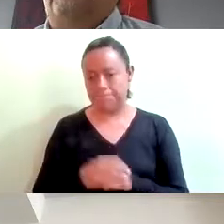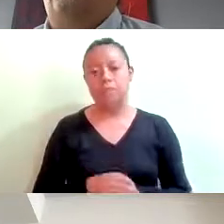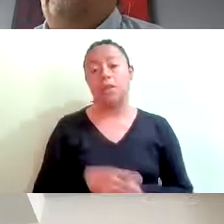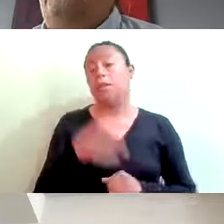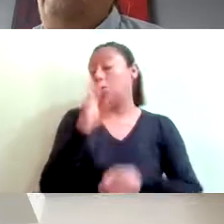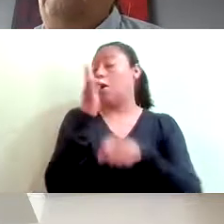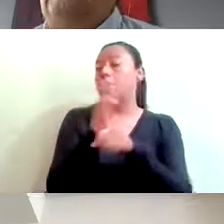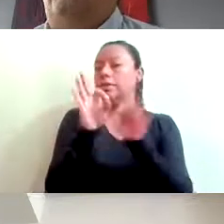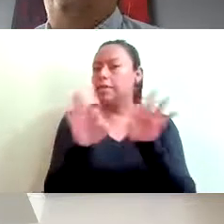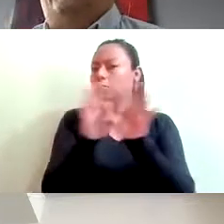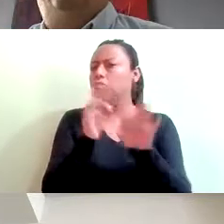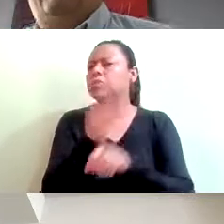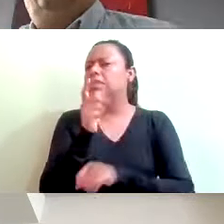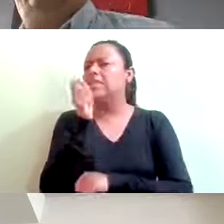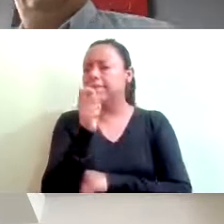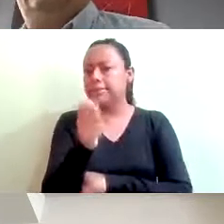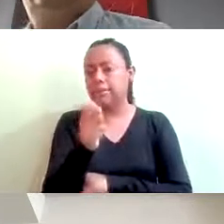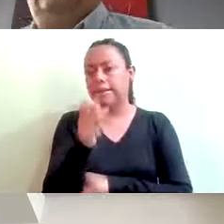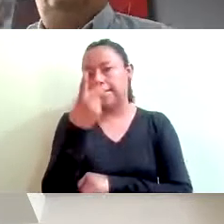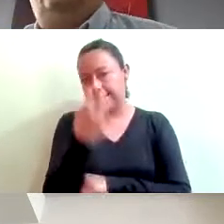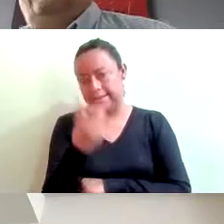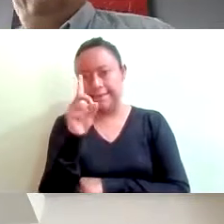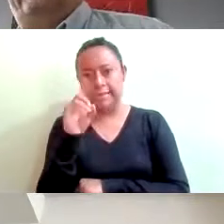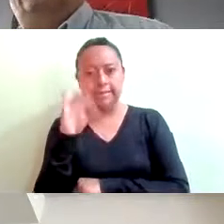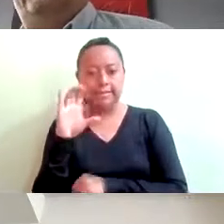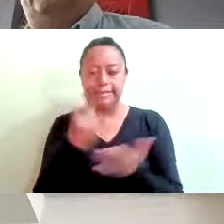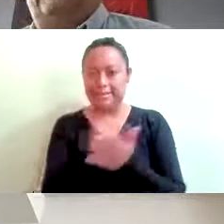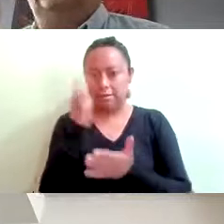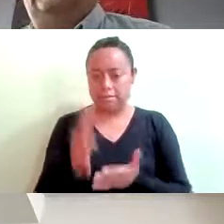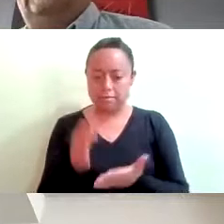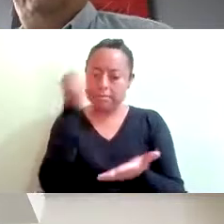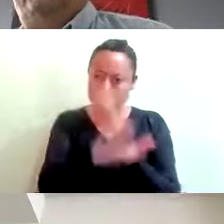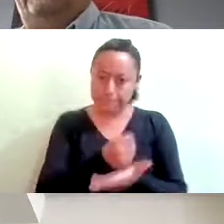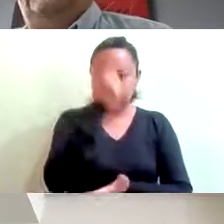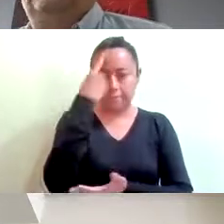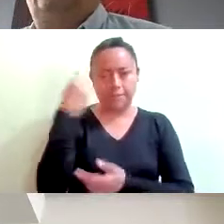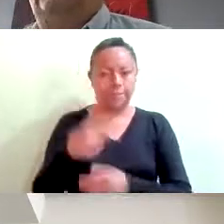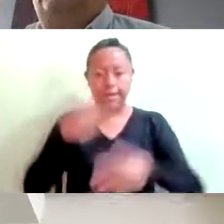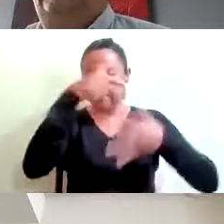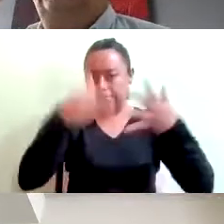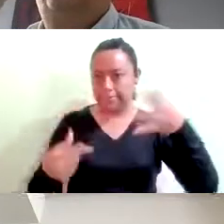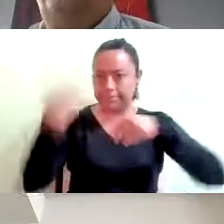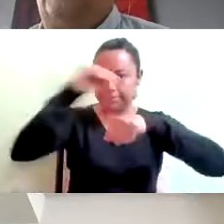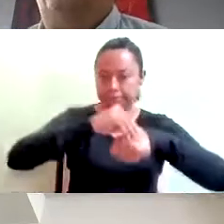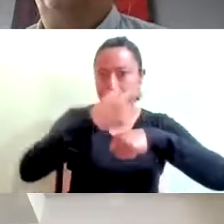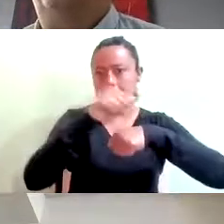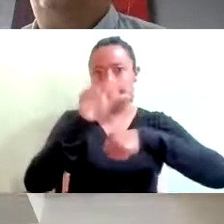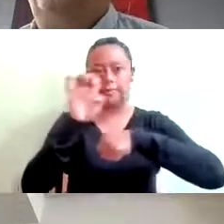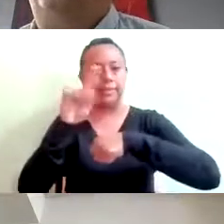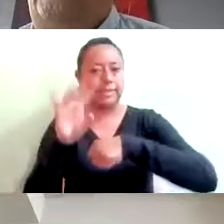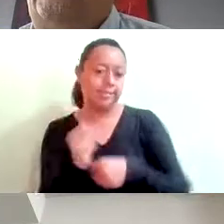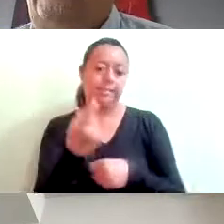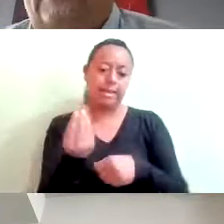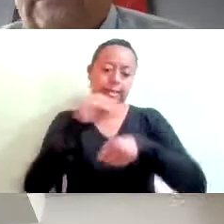que pudiéramos aprobar el dictamen para efecto de enlistarlo, de subirlo a Gaceta y que pudiera ser un tema del extraordinario y que esto no